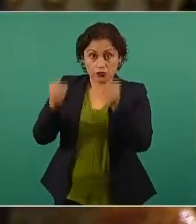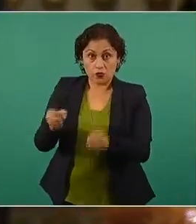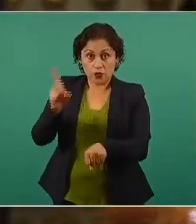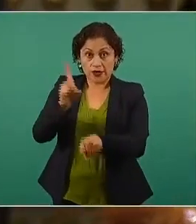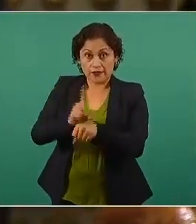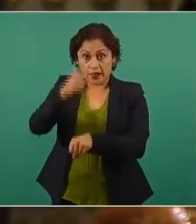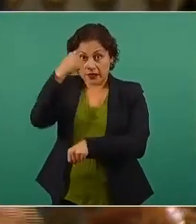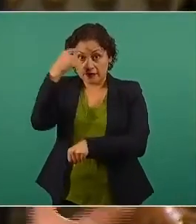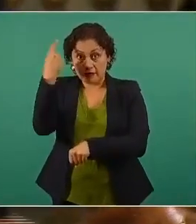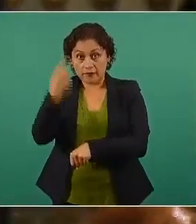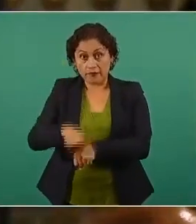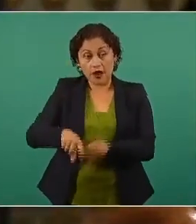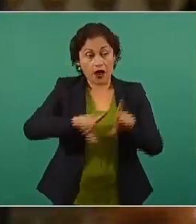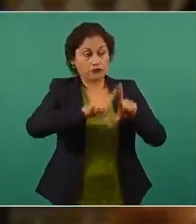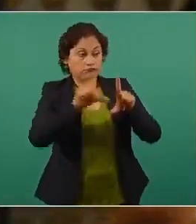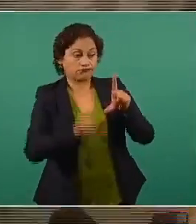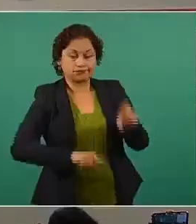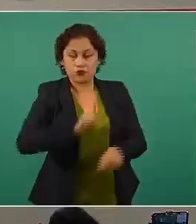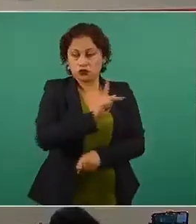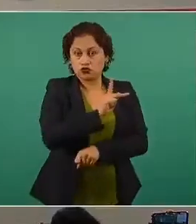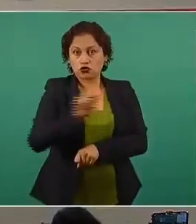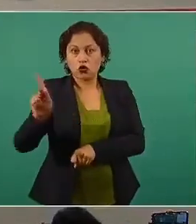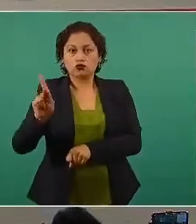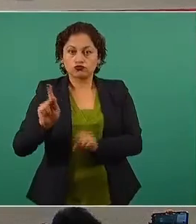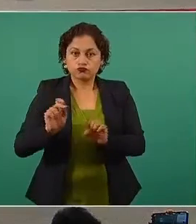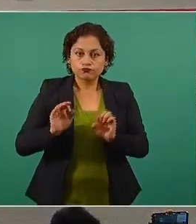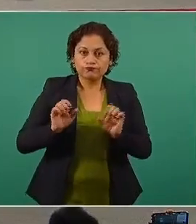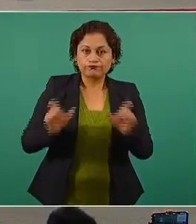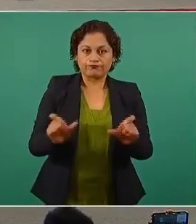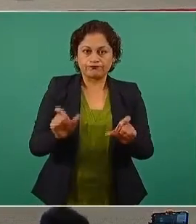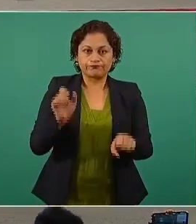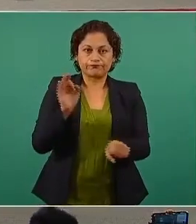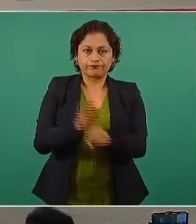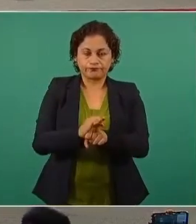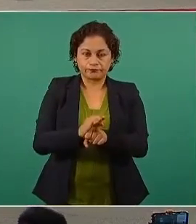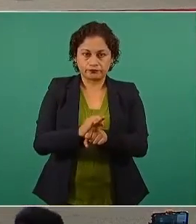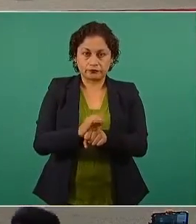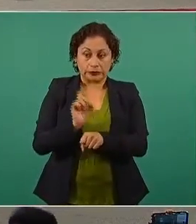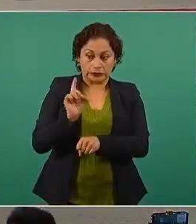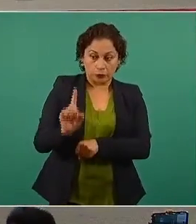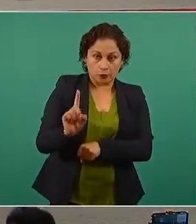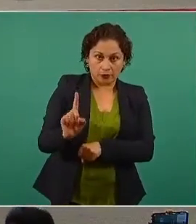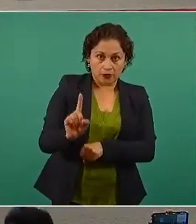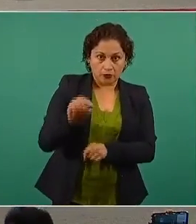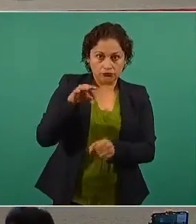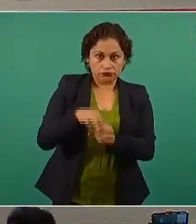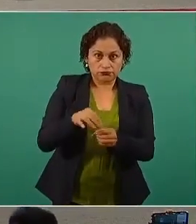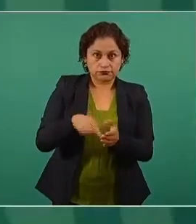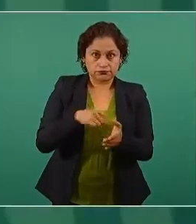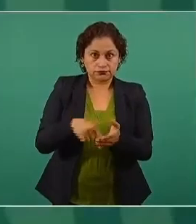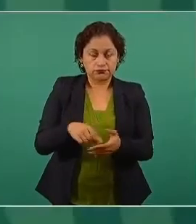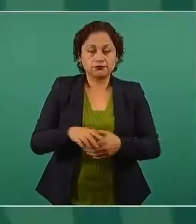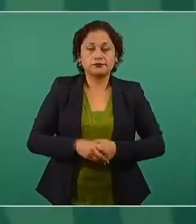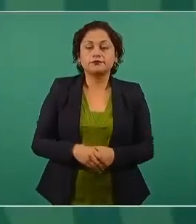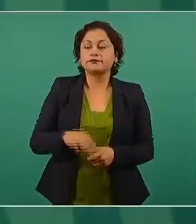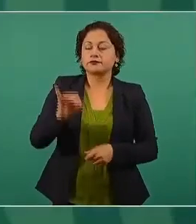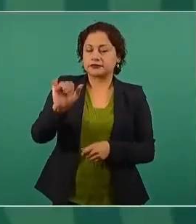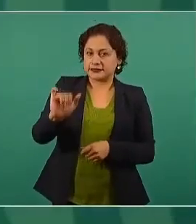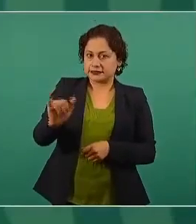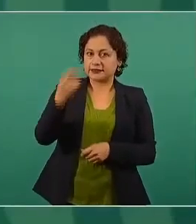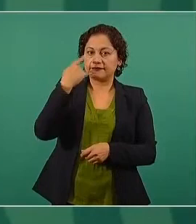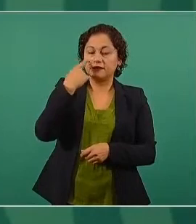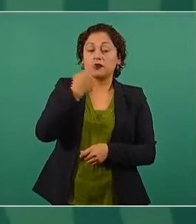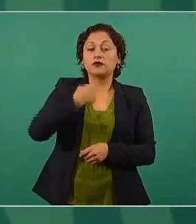y todos los mexicanos que salgamos a votar este domingo. Sería mi primera pregunta. Hay toda una